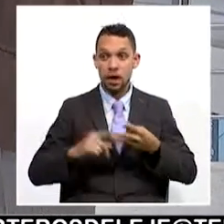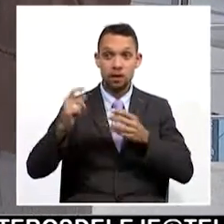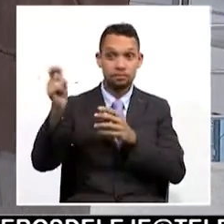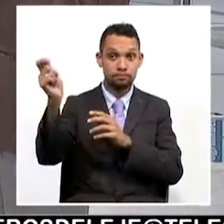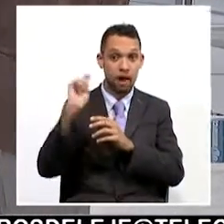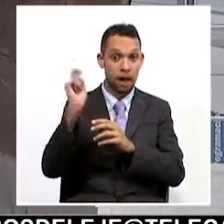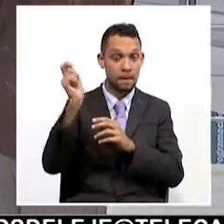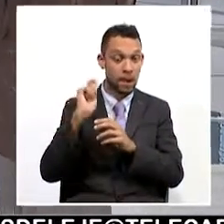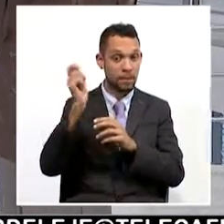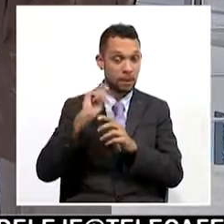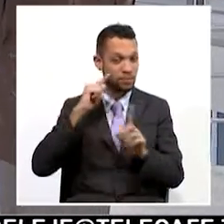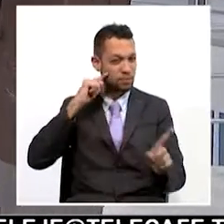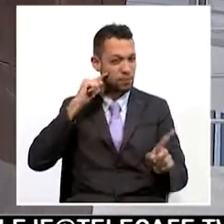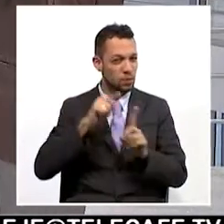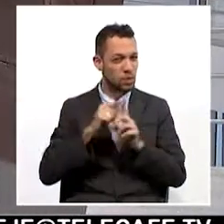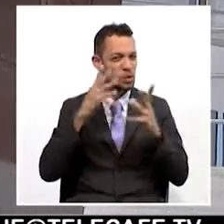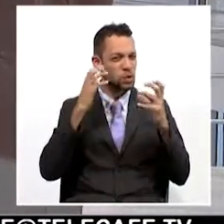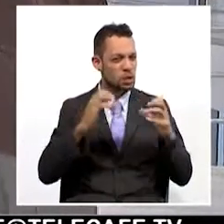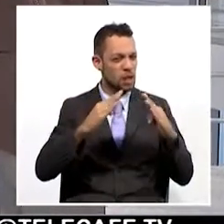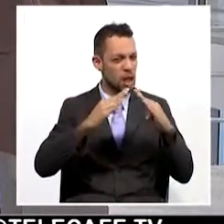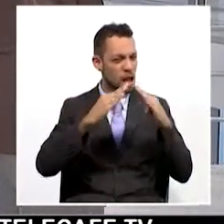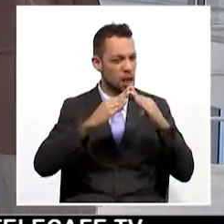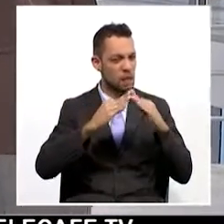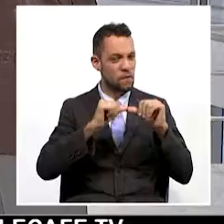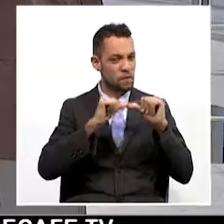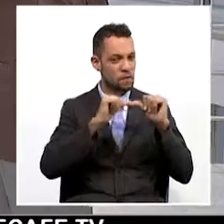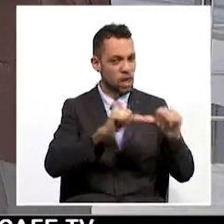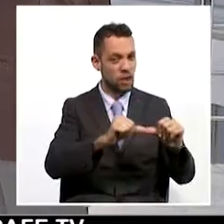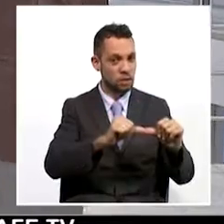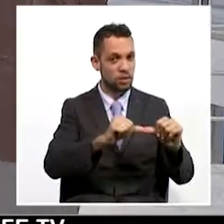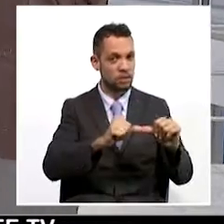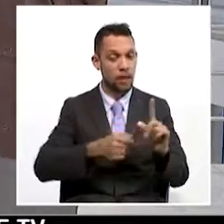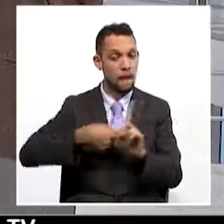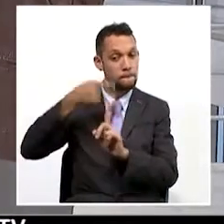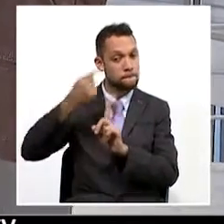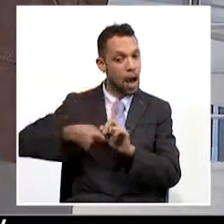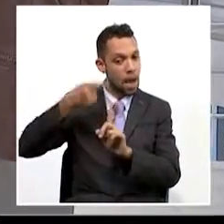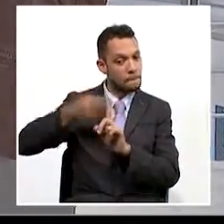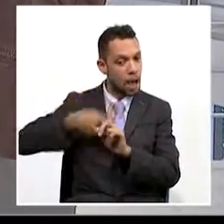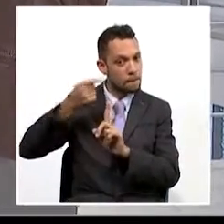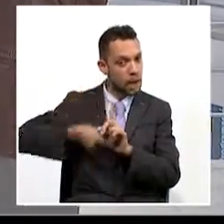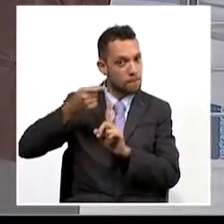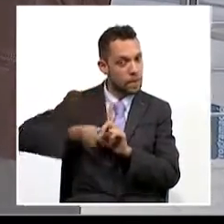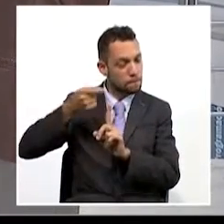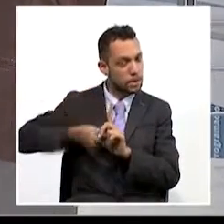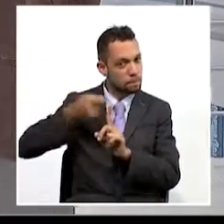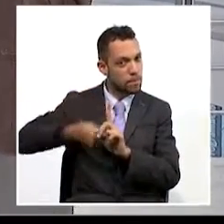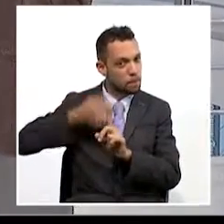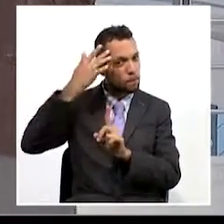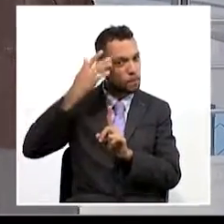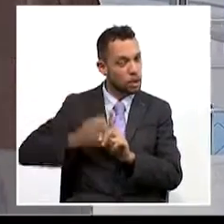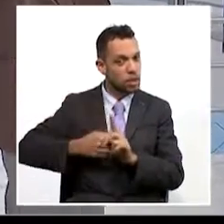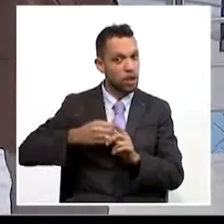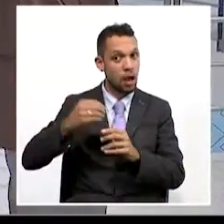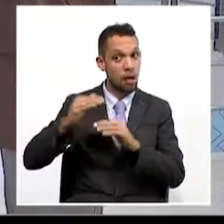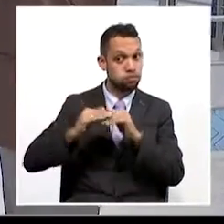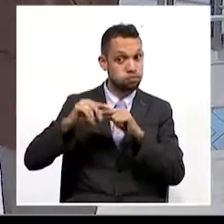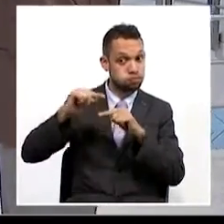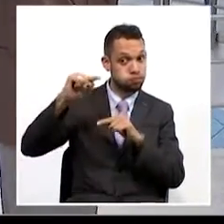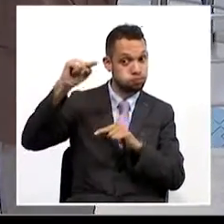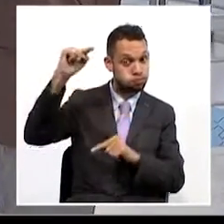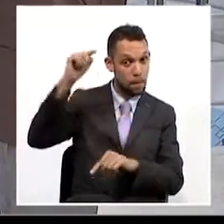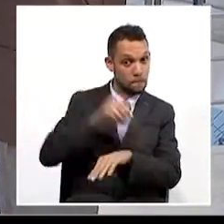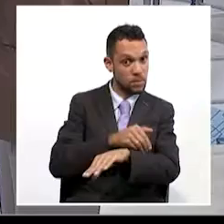se han dirigido a la adquisición de activos fijos a crédito, no he contado, a crédito, porque los dineros que llegan no son en grandes cantidades por